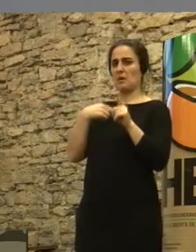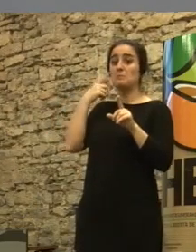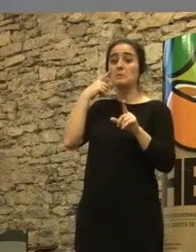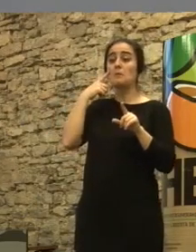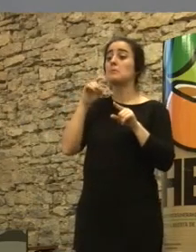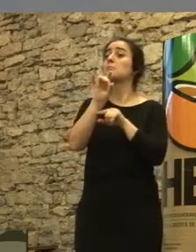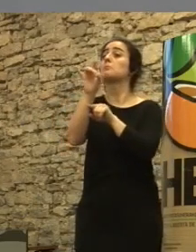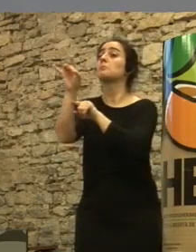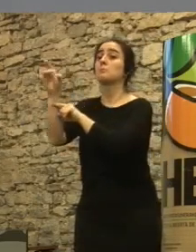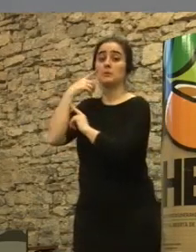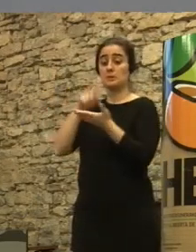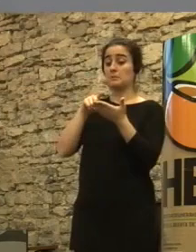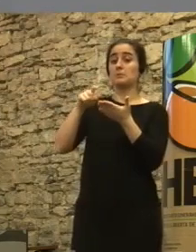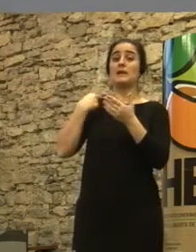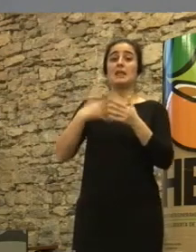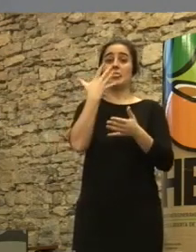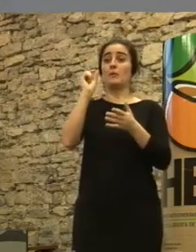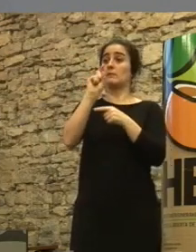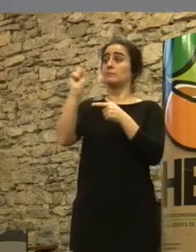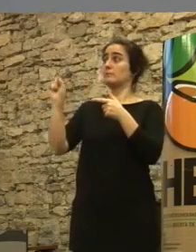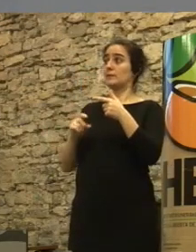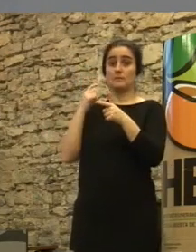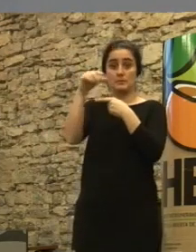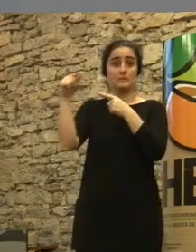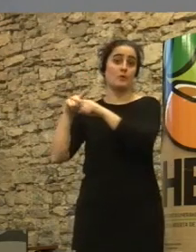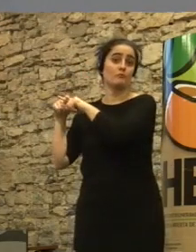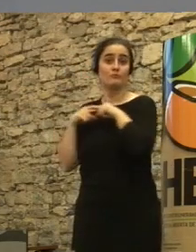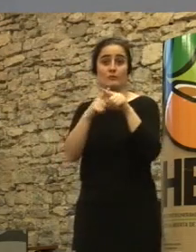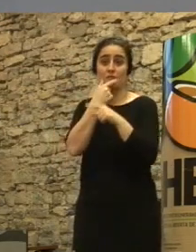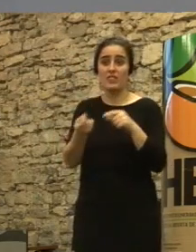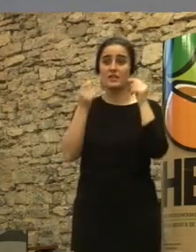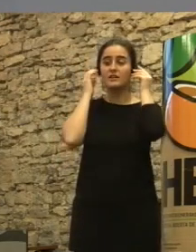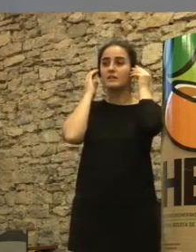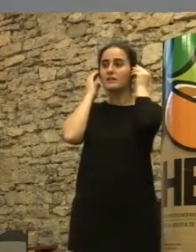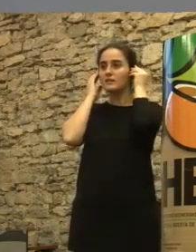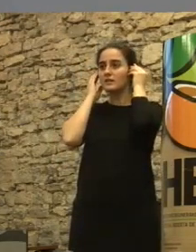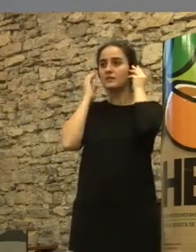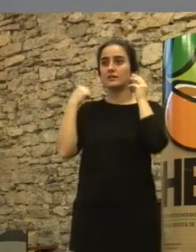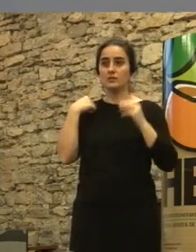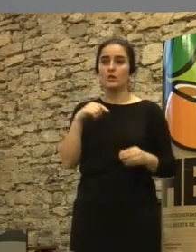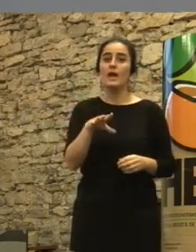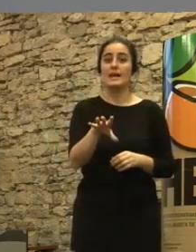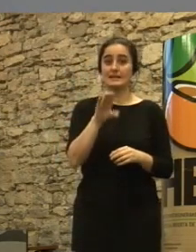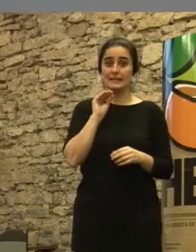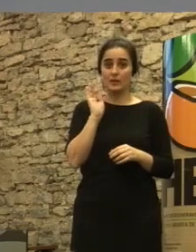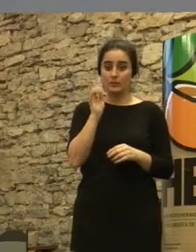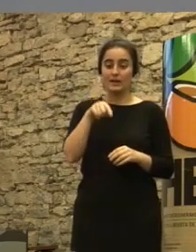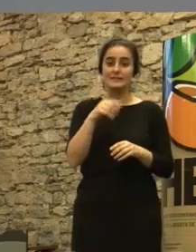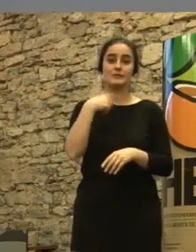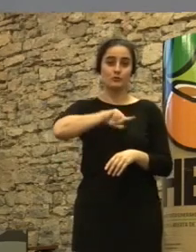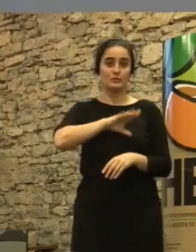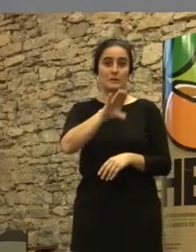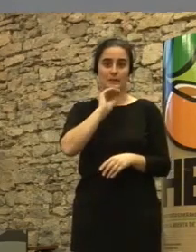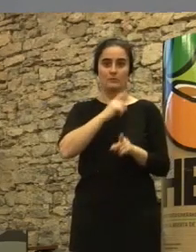mira, mira. Mira, ya lo he mandado 50, mira, mira, lo he mandado otros 50. Claro, entonces, yo entiendo perfectamente, ¿no? Con esto aprendimos otra cosa, y